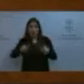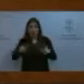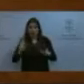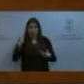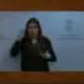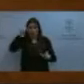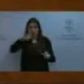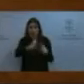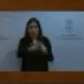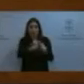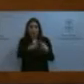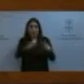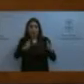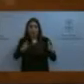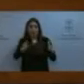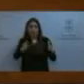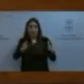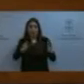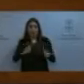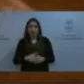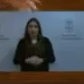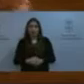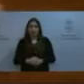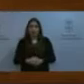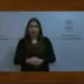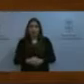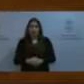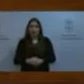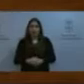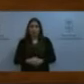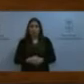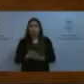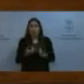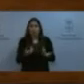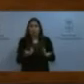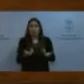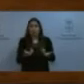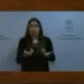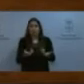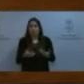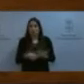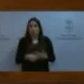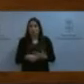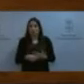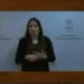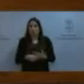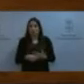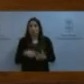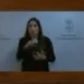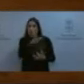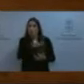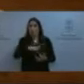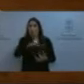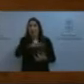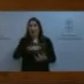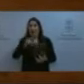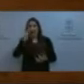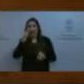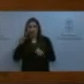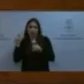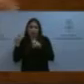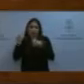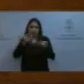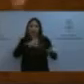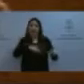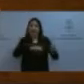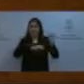últimos años. Además, es un reconocido lugar turístico de España. Ya no